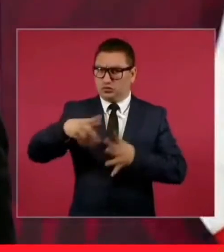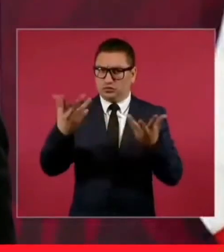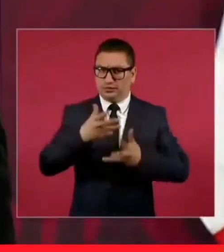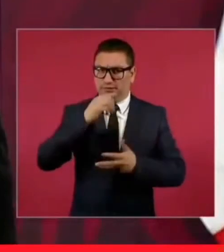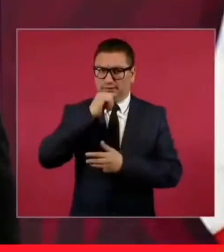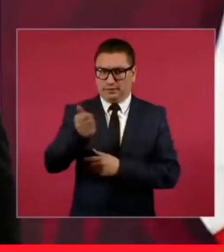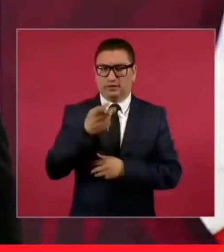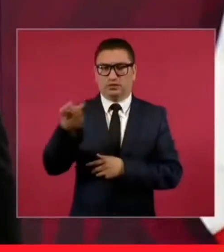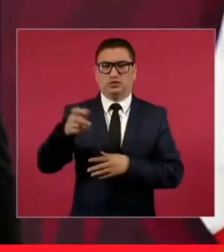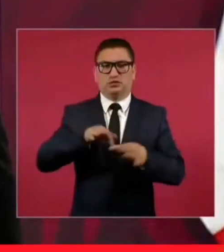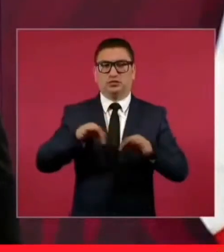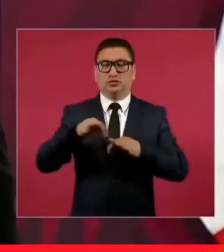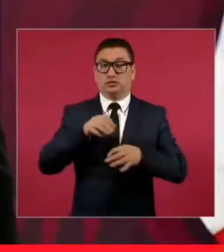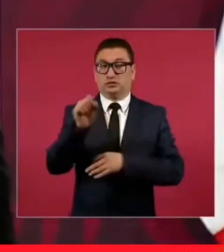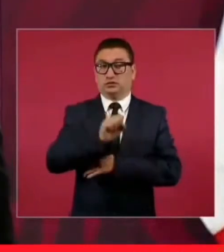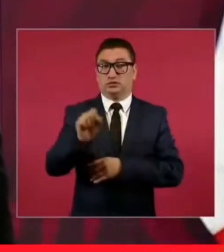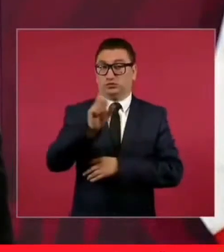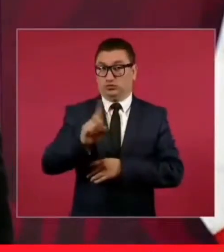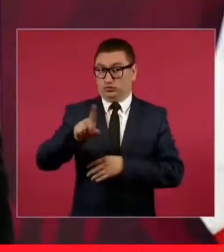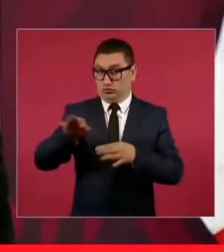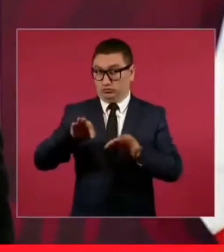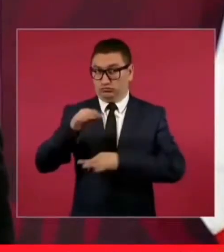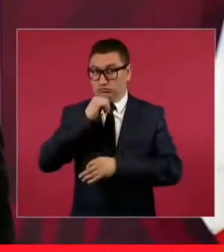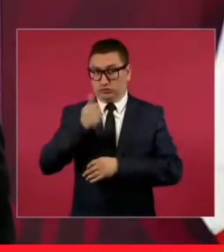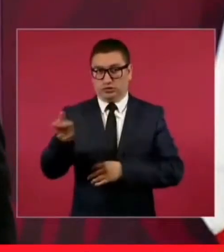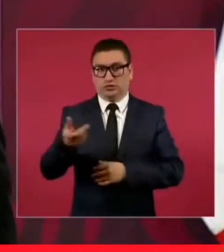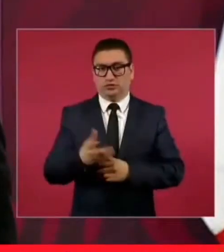Esos no trabajan los sábados ni los domingos.